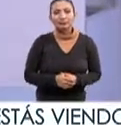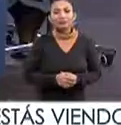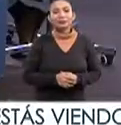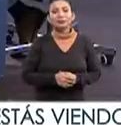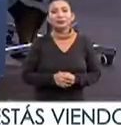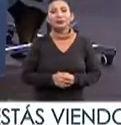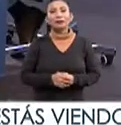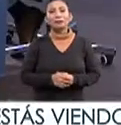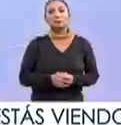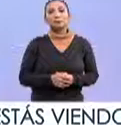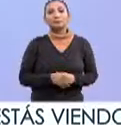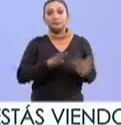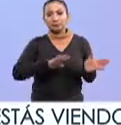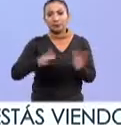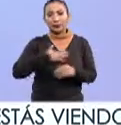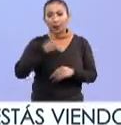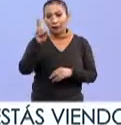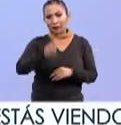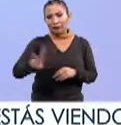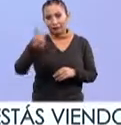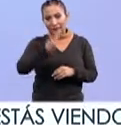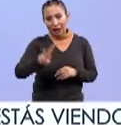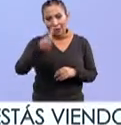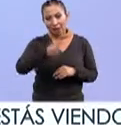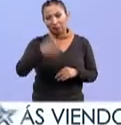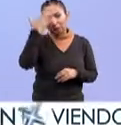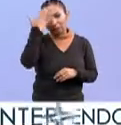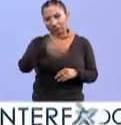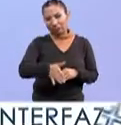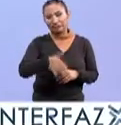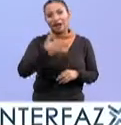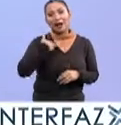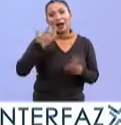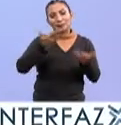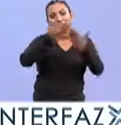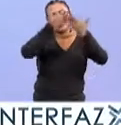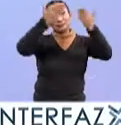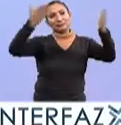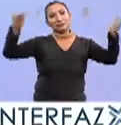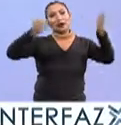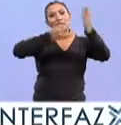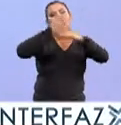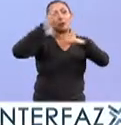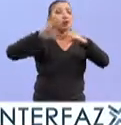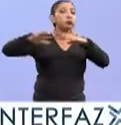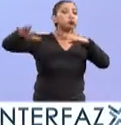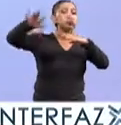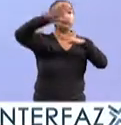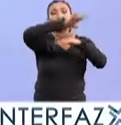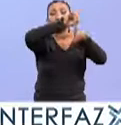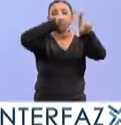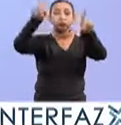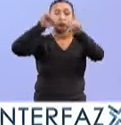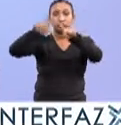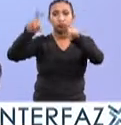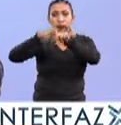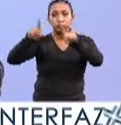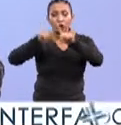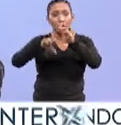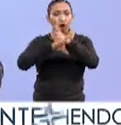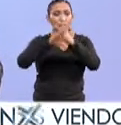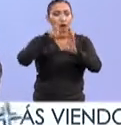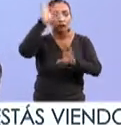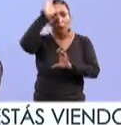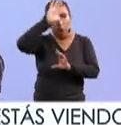Gracias. Y bueno, pues viernes, y como sabemos, abren las ventanas a una gran variedad de